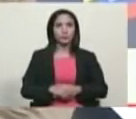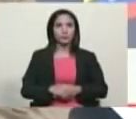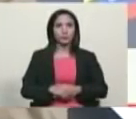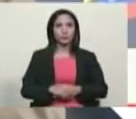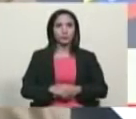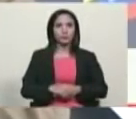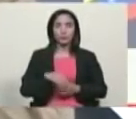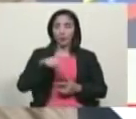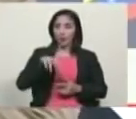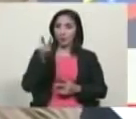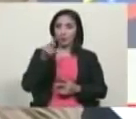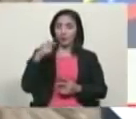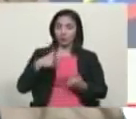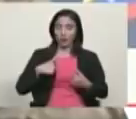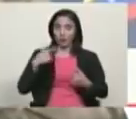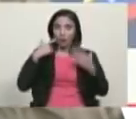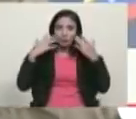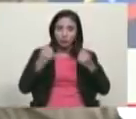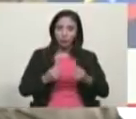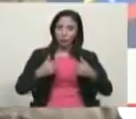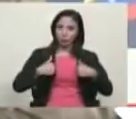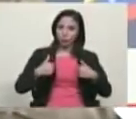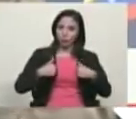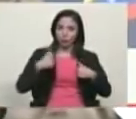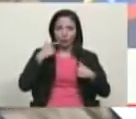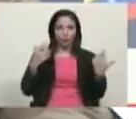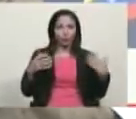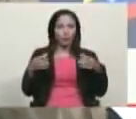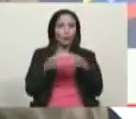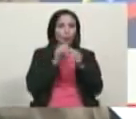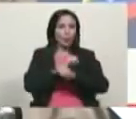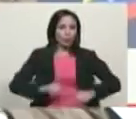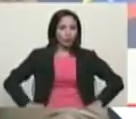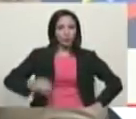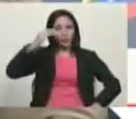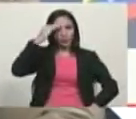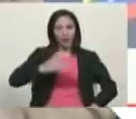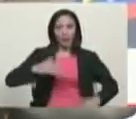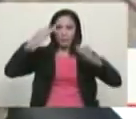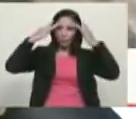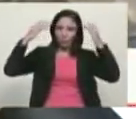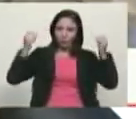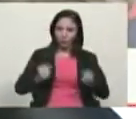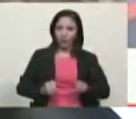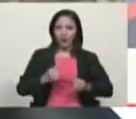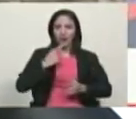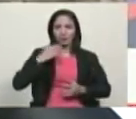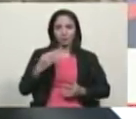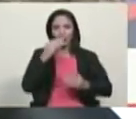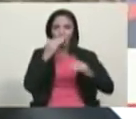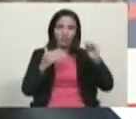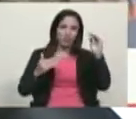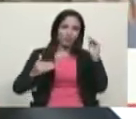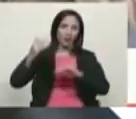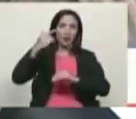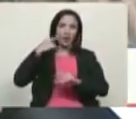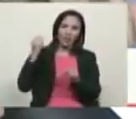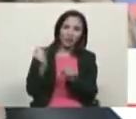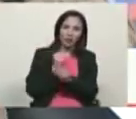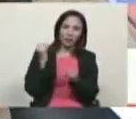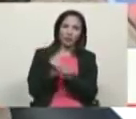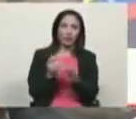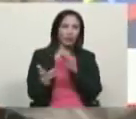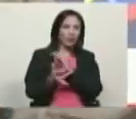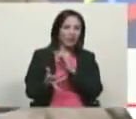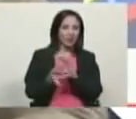Venezuela, me consta, tiene una Fuerza Armada Nacional Bolivariana profesional, de gran nivel operativo,